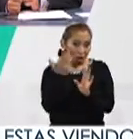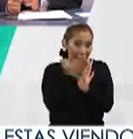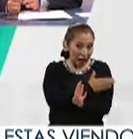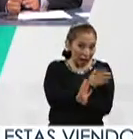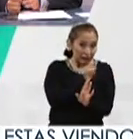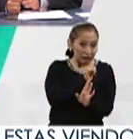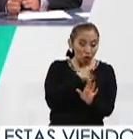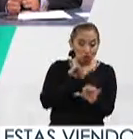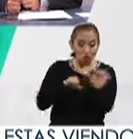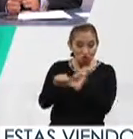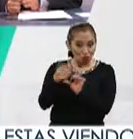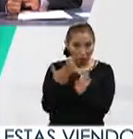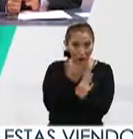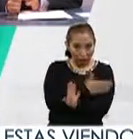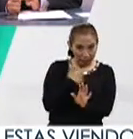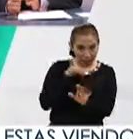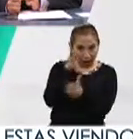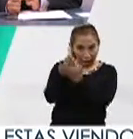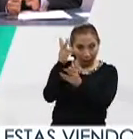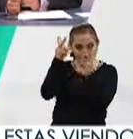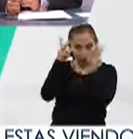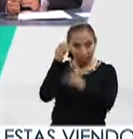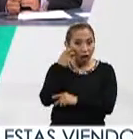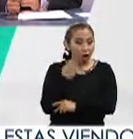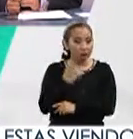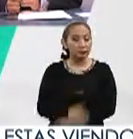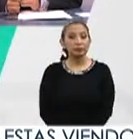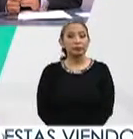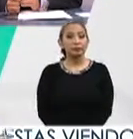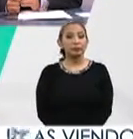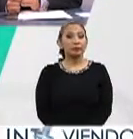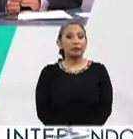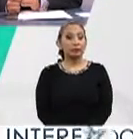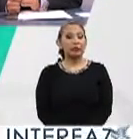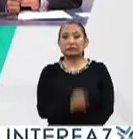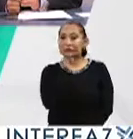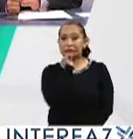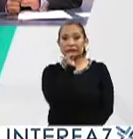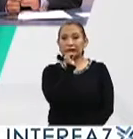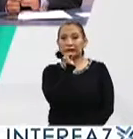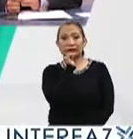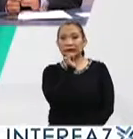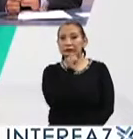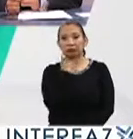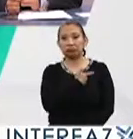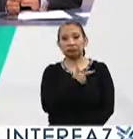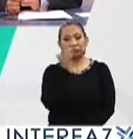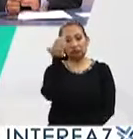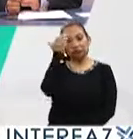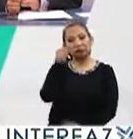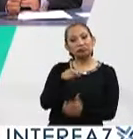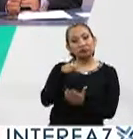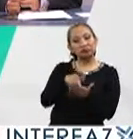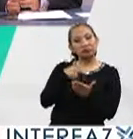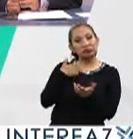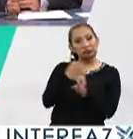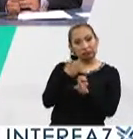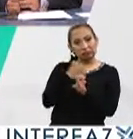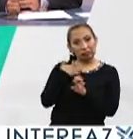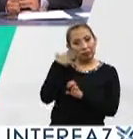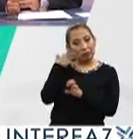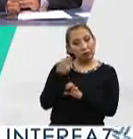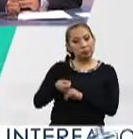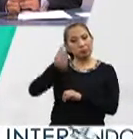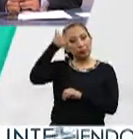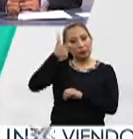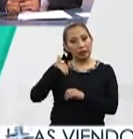antes de hacer esta estadía académica. No, la verdad no tenía el gusto de conocerlo. Fue la